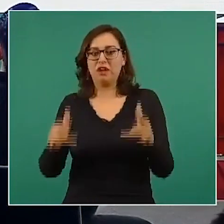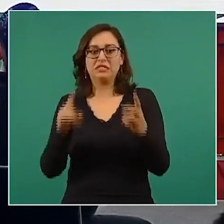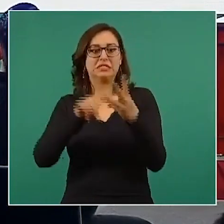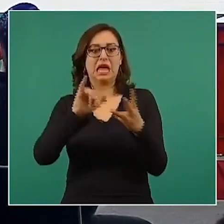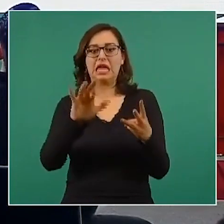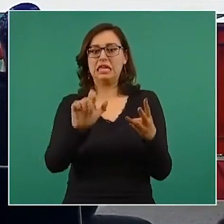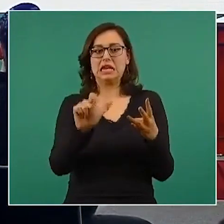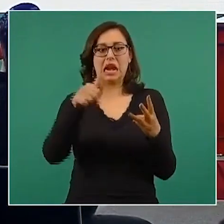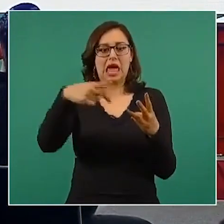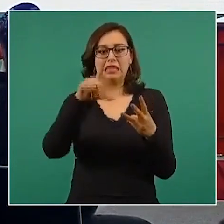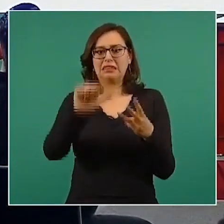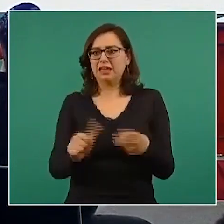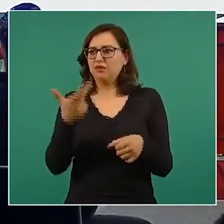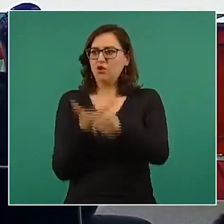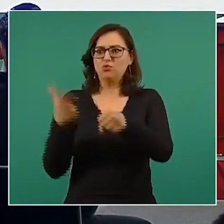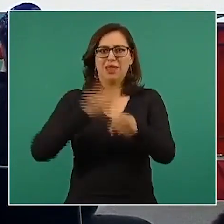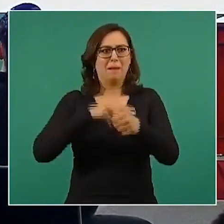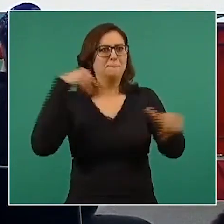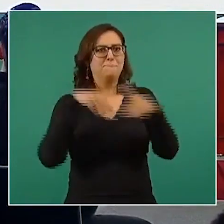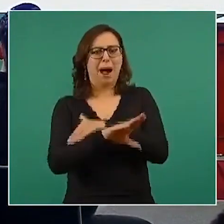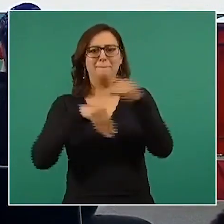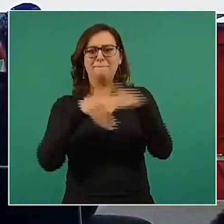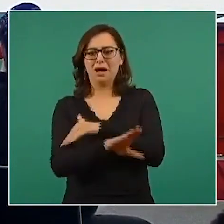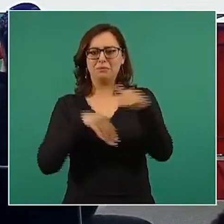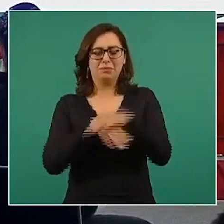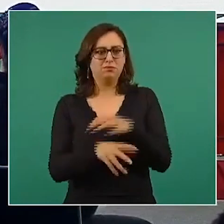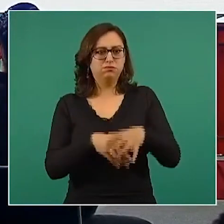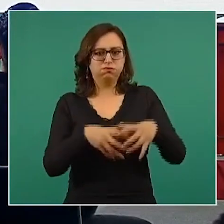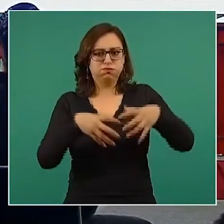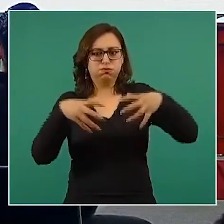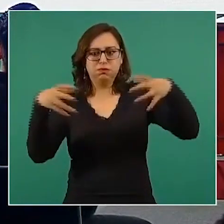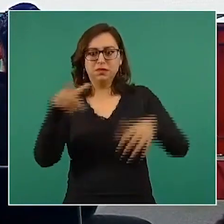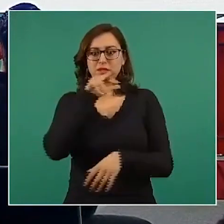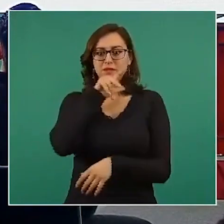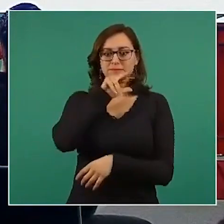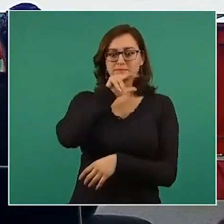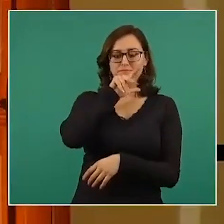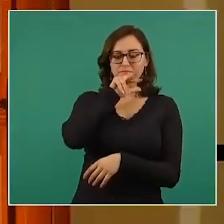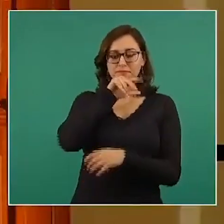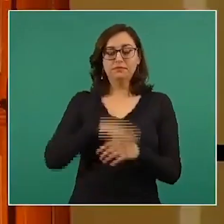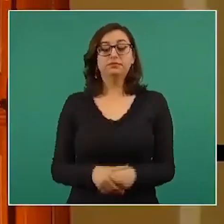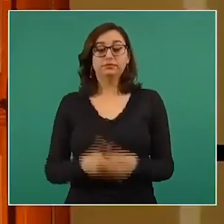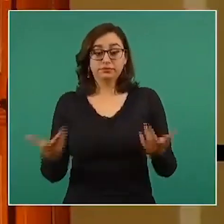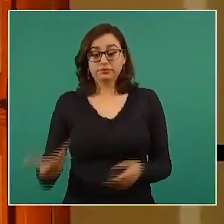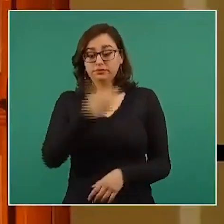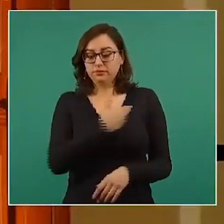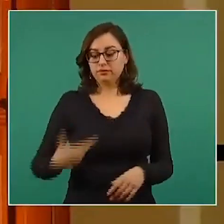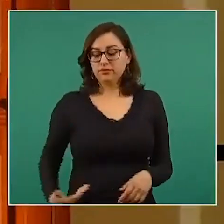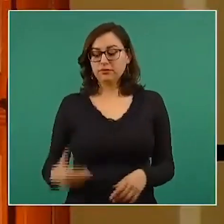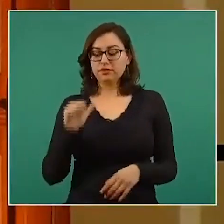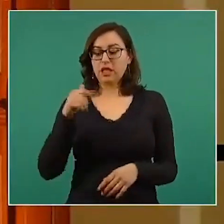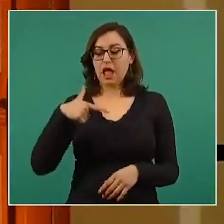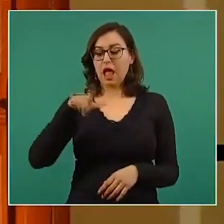creciente ocupación hospitalaria por casos graves por esta enfermedad. El presidente Andrés Manuel López Obrador se pronunció el